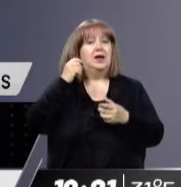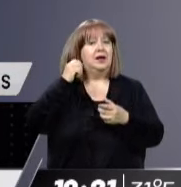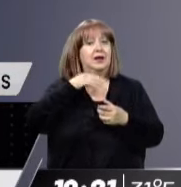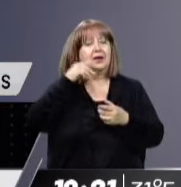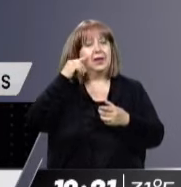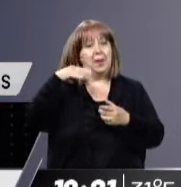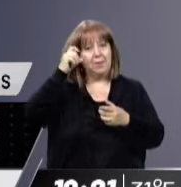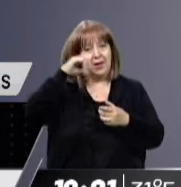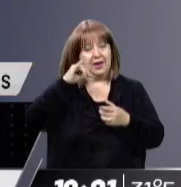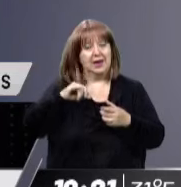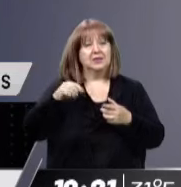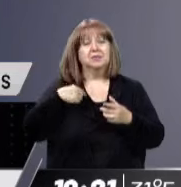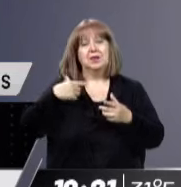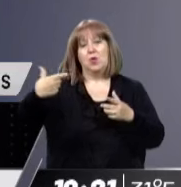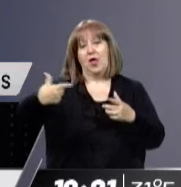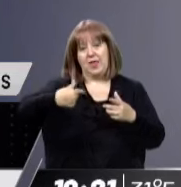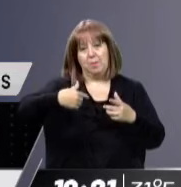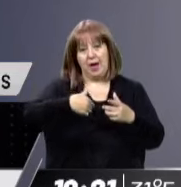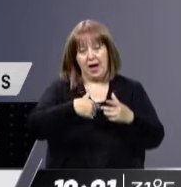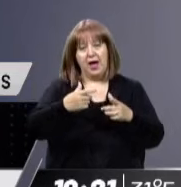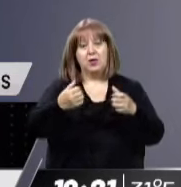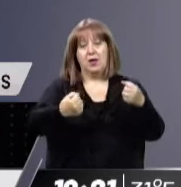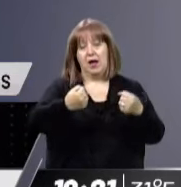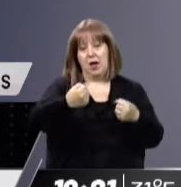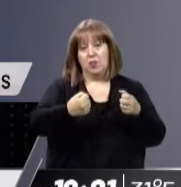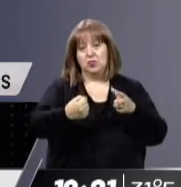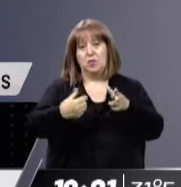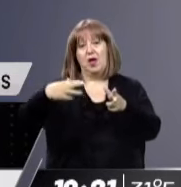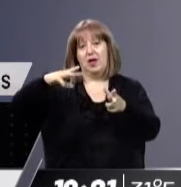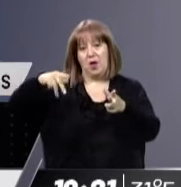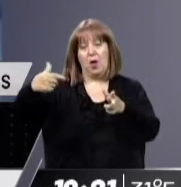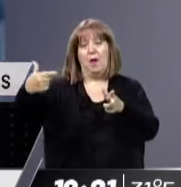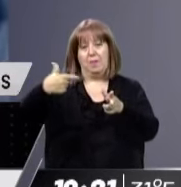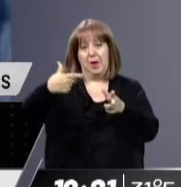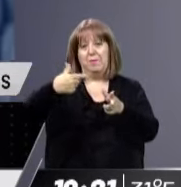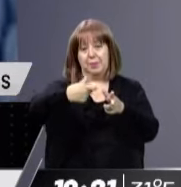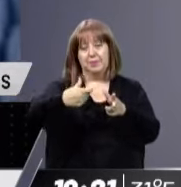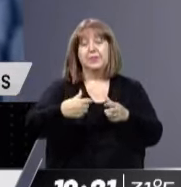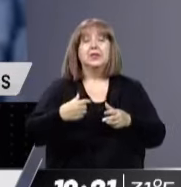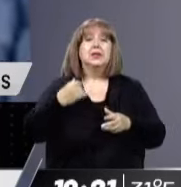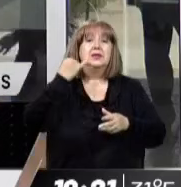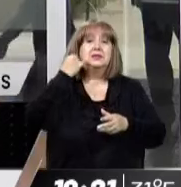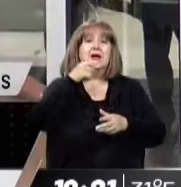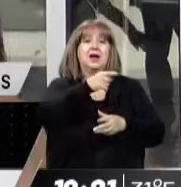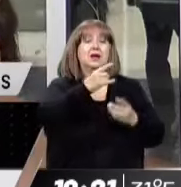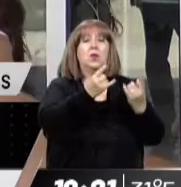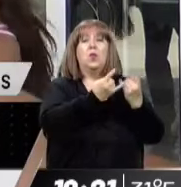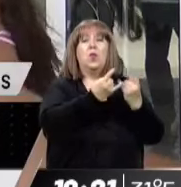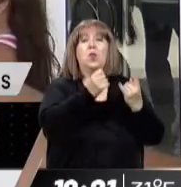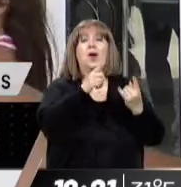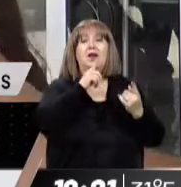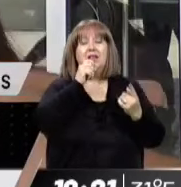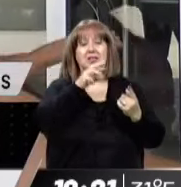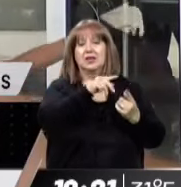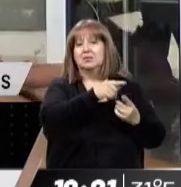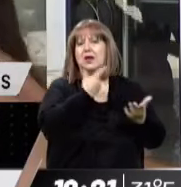y que falleció a raíz de un disparo que le efectuaron las personas que intentaban robarlo. Los elementos que lo comprometen a Sáez es todo el